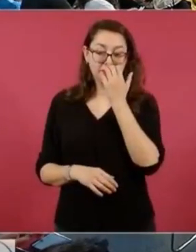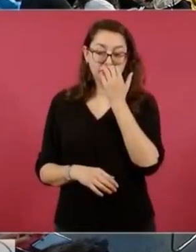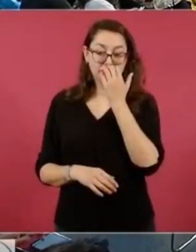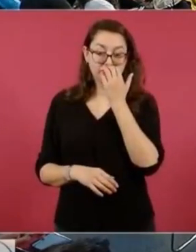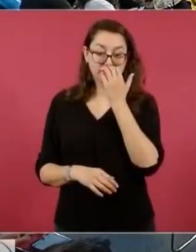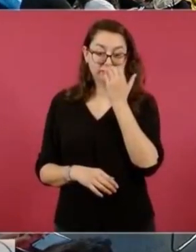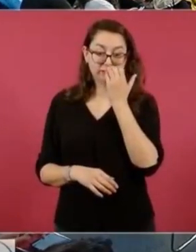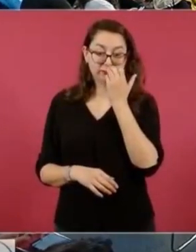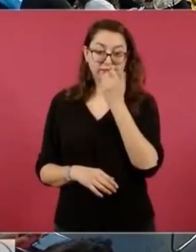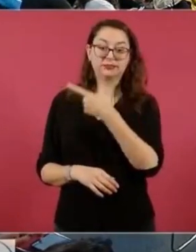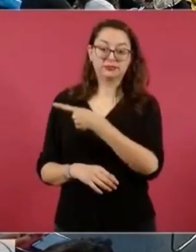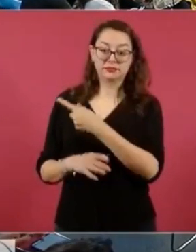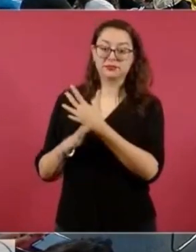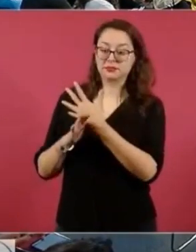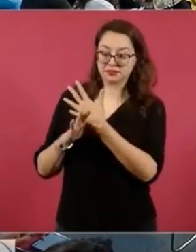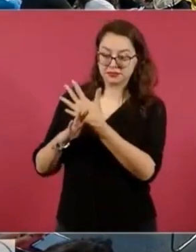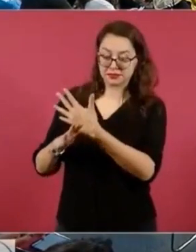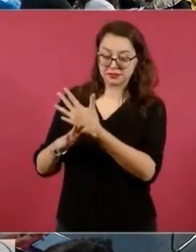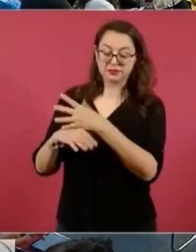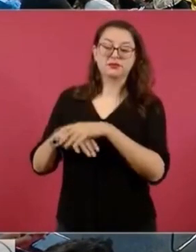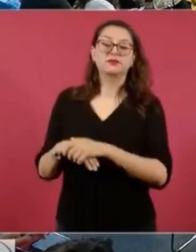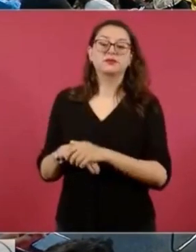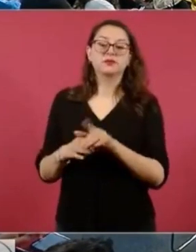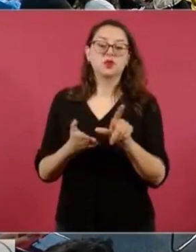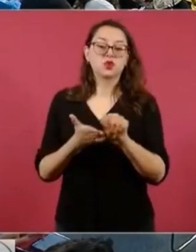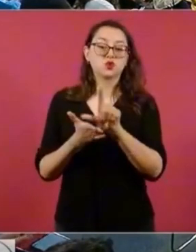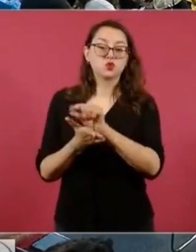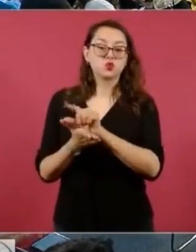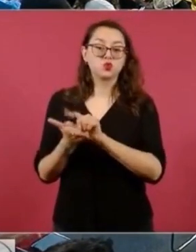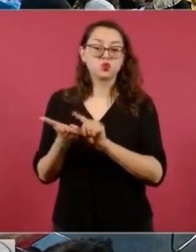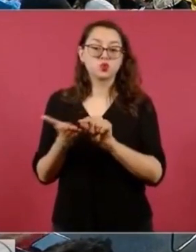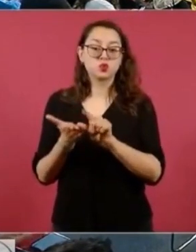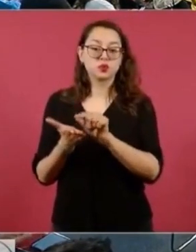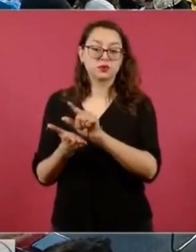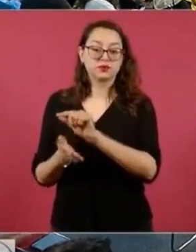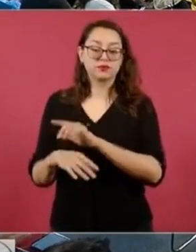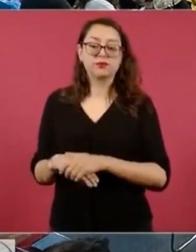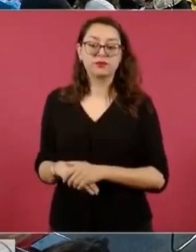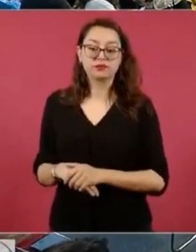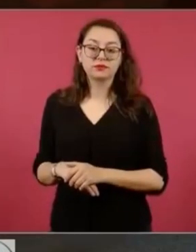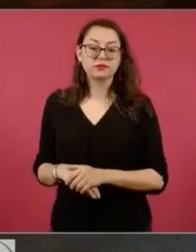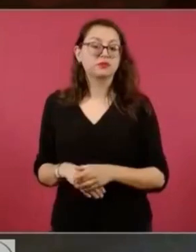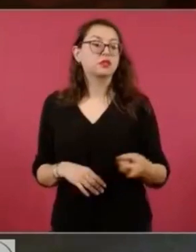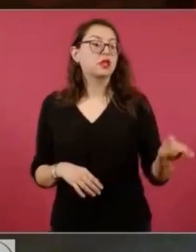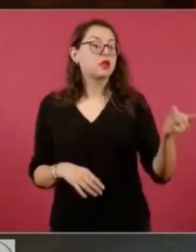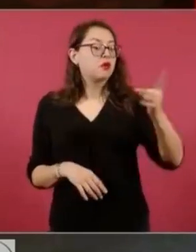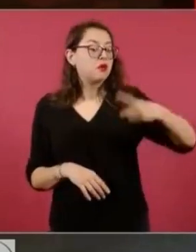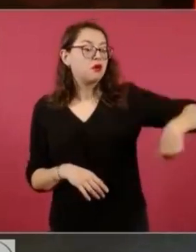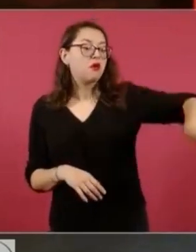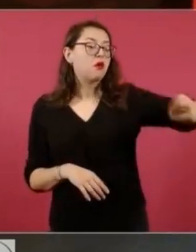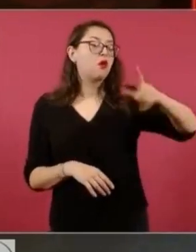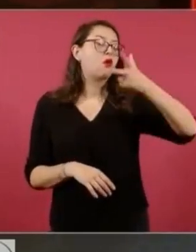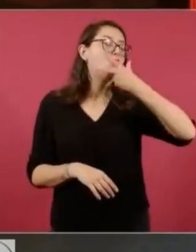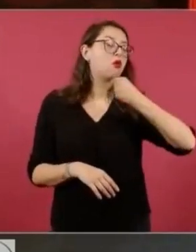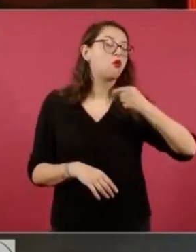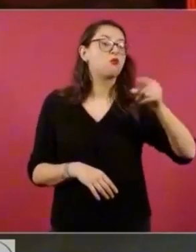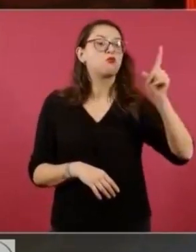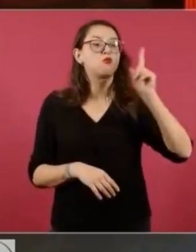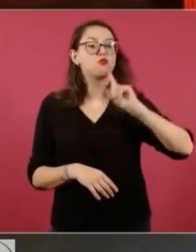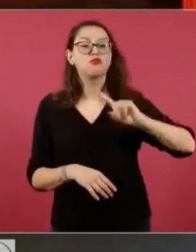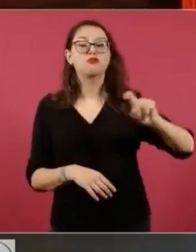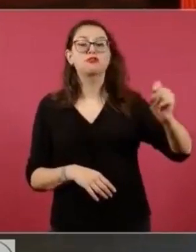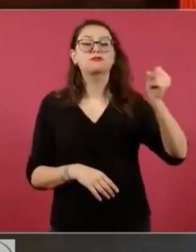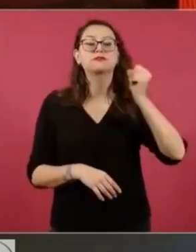enhorabuena, pasarán a la historia de México como héroes patriotas que son,